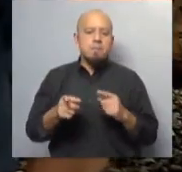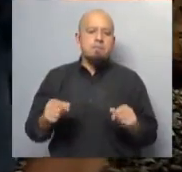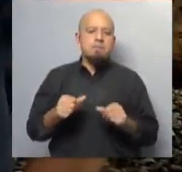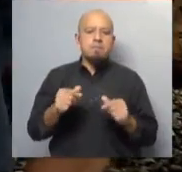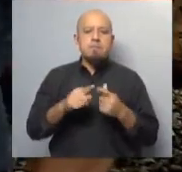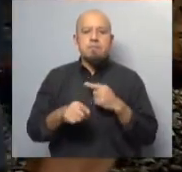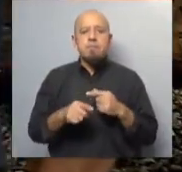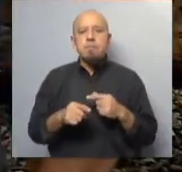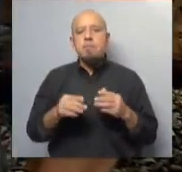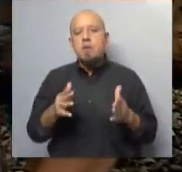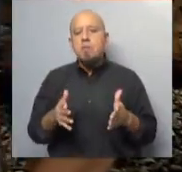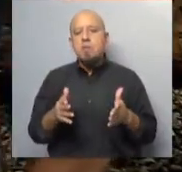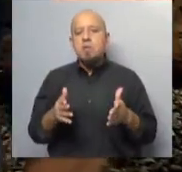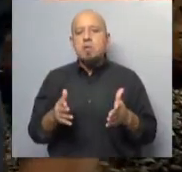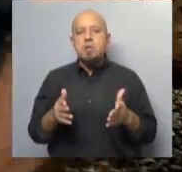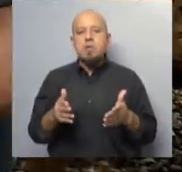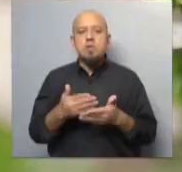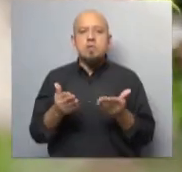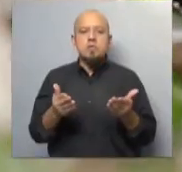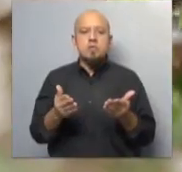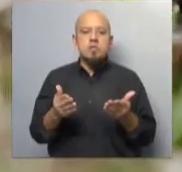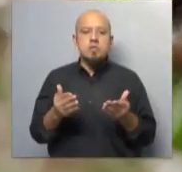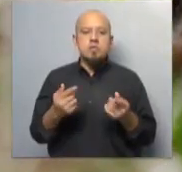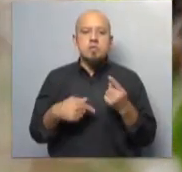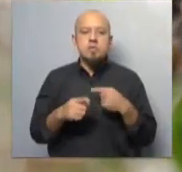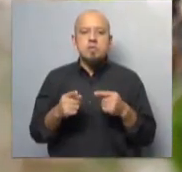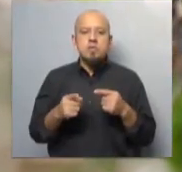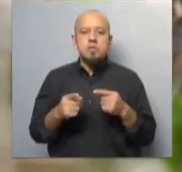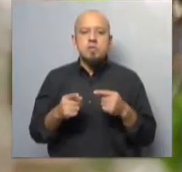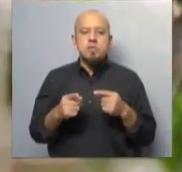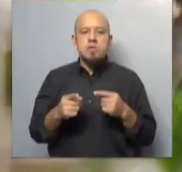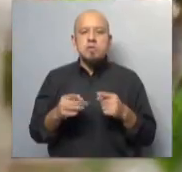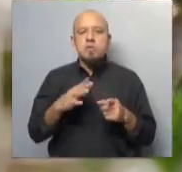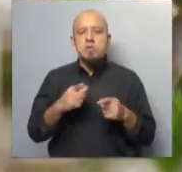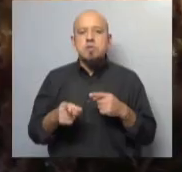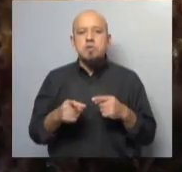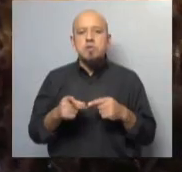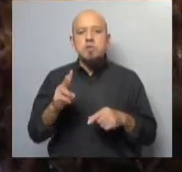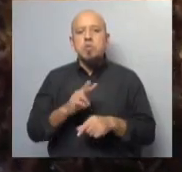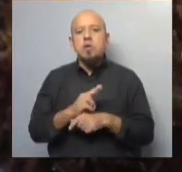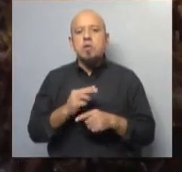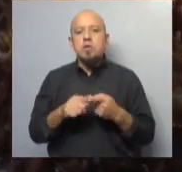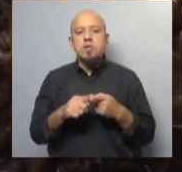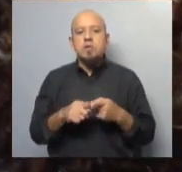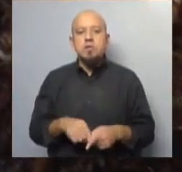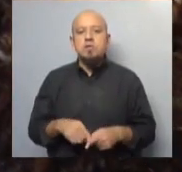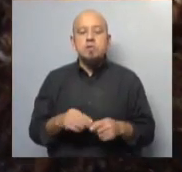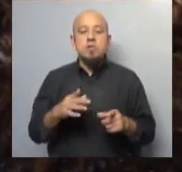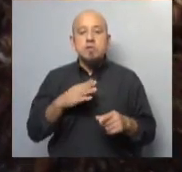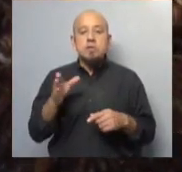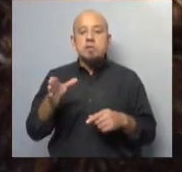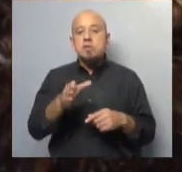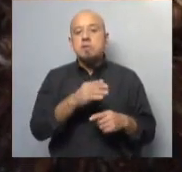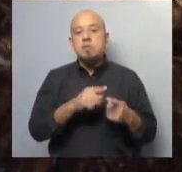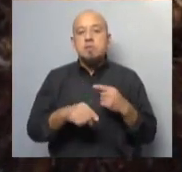los micosenderos por modus propio de repente y no tener un guía, los cuidados que hay que tener. Si salimos al campo podemos encontrar